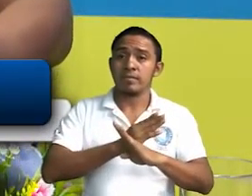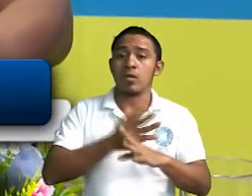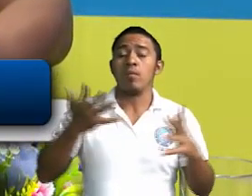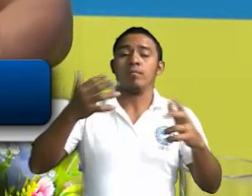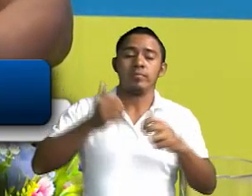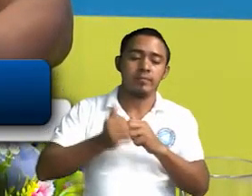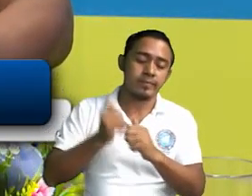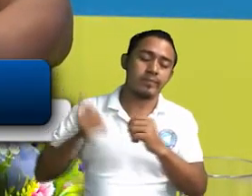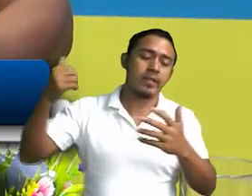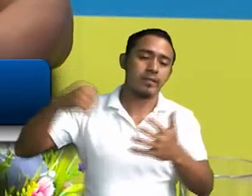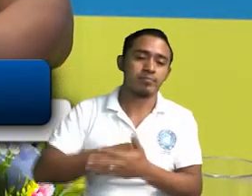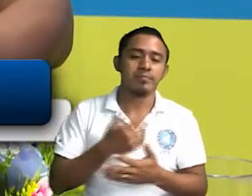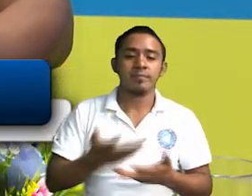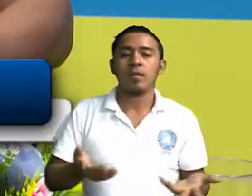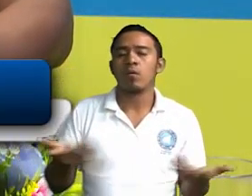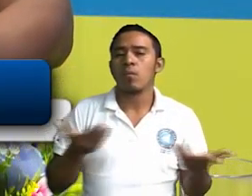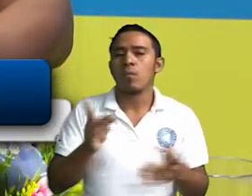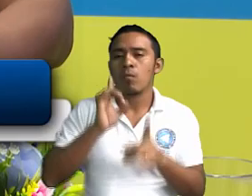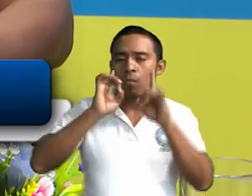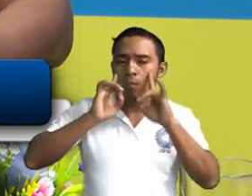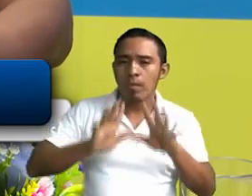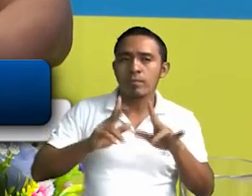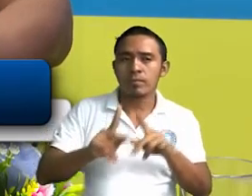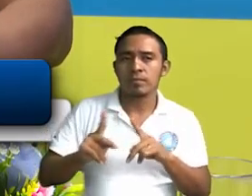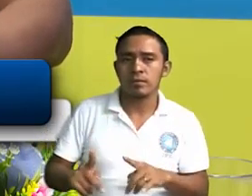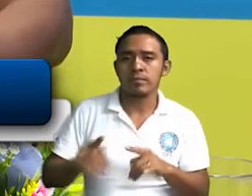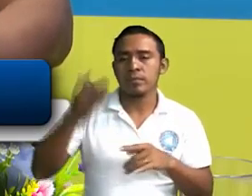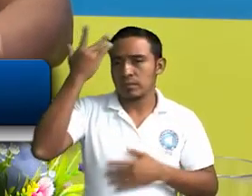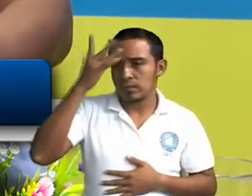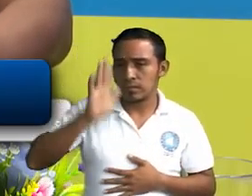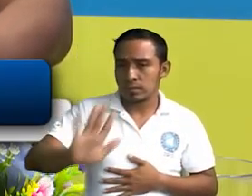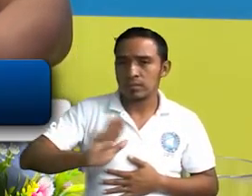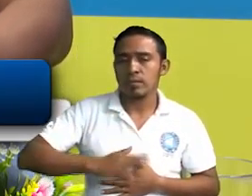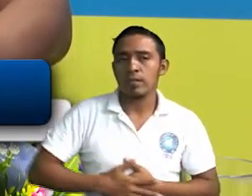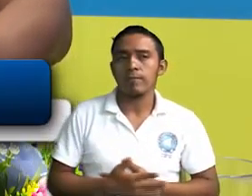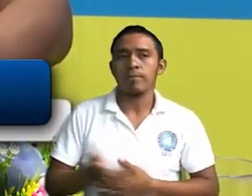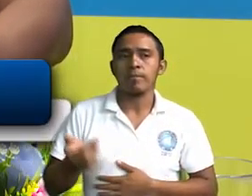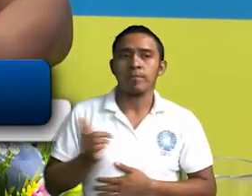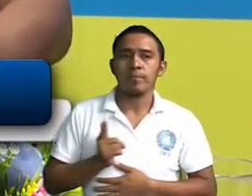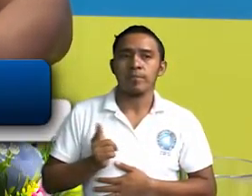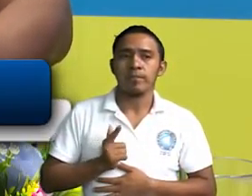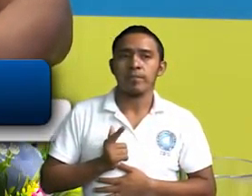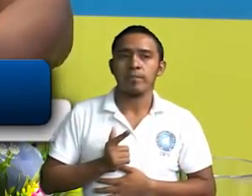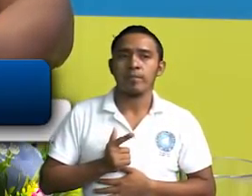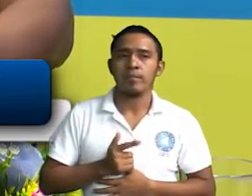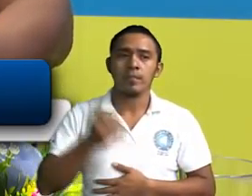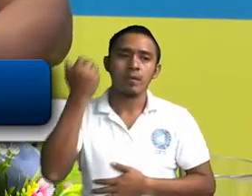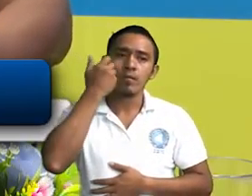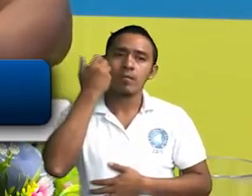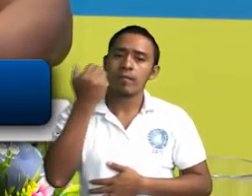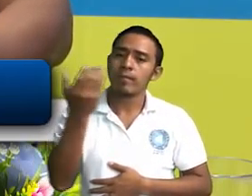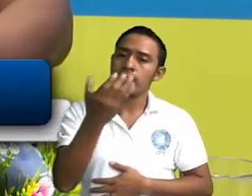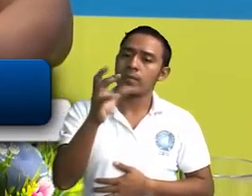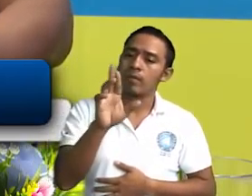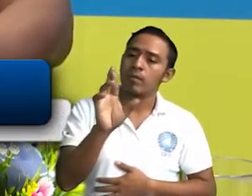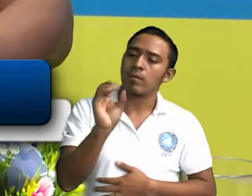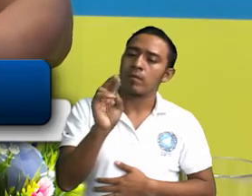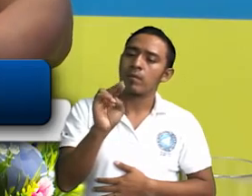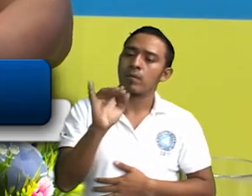y qué cuidados deben de tener estos pacientes que ellas saben que tienen alguna enfermedad crónica